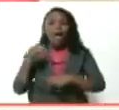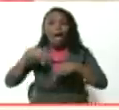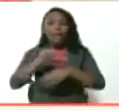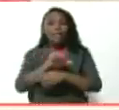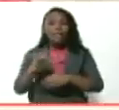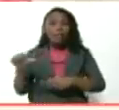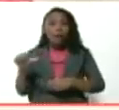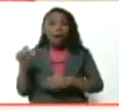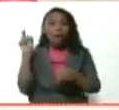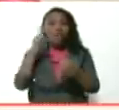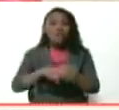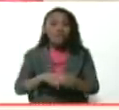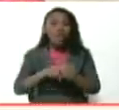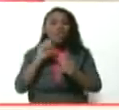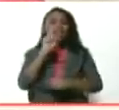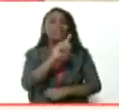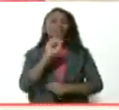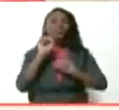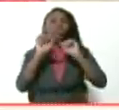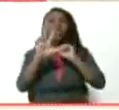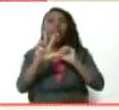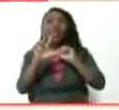inscribimos